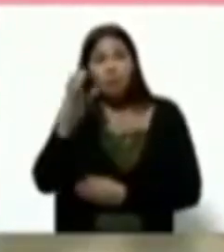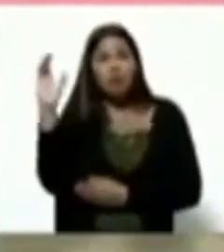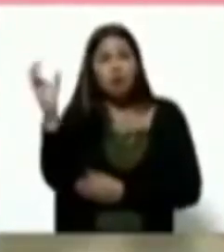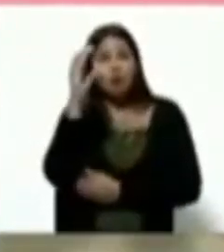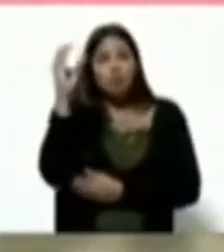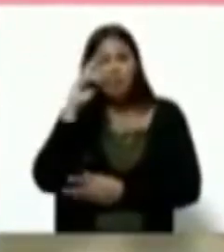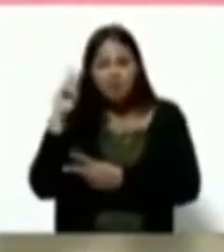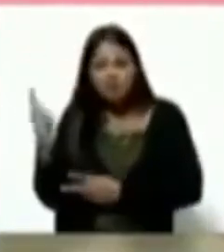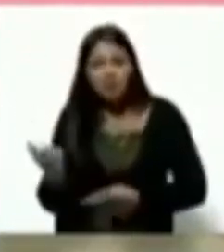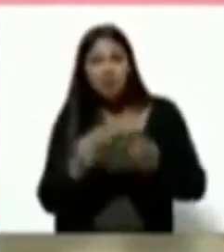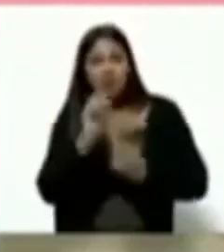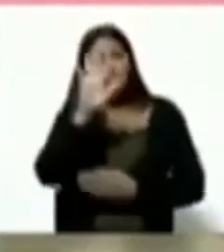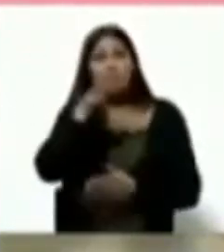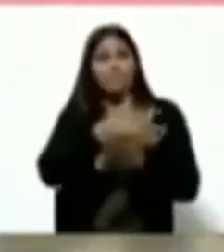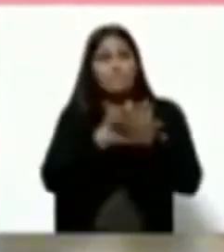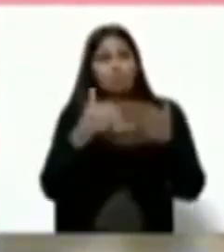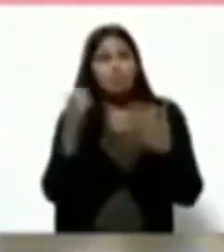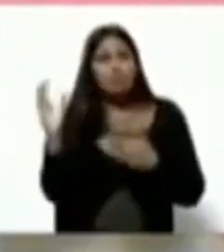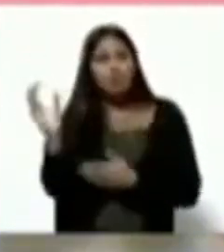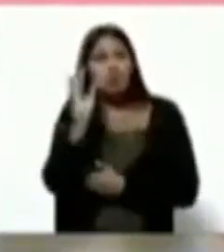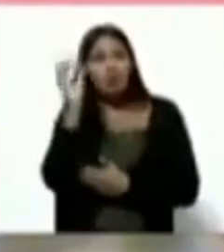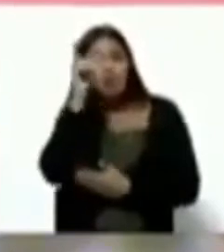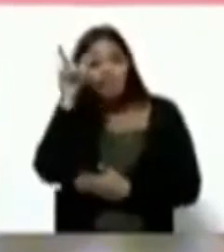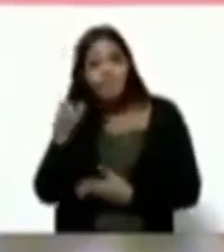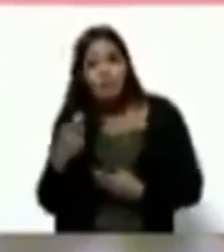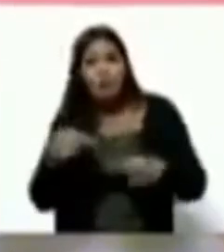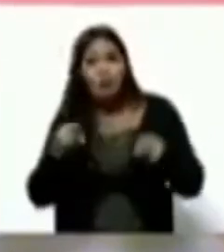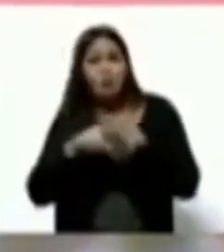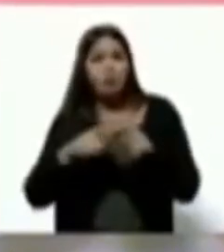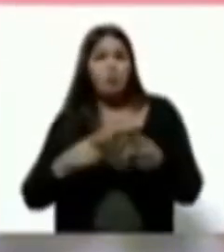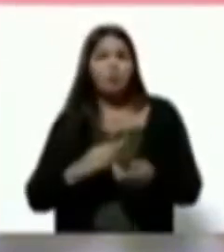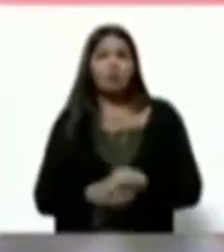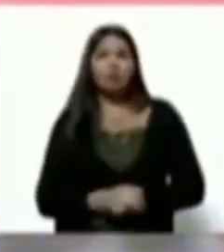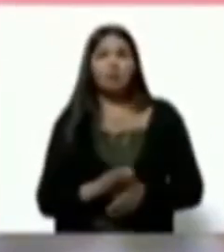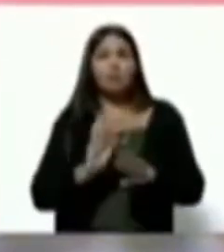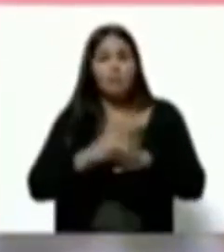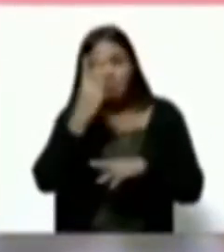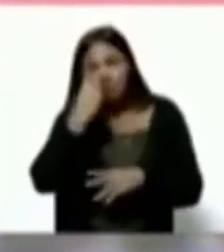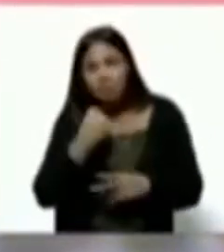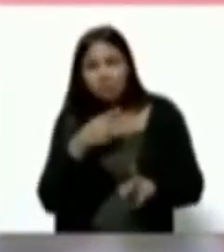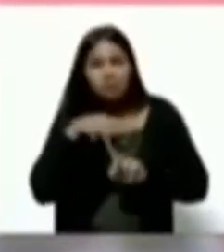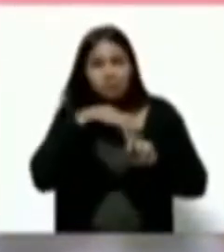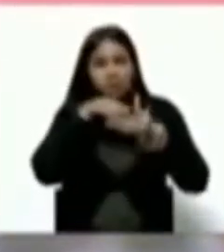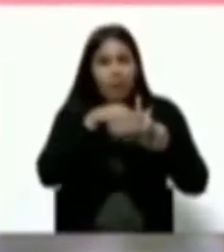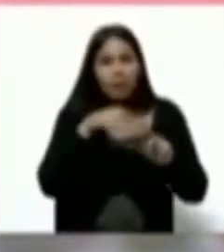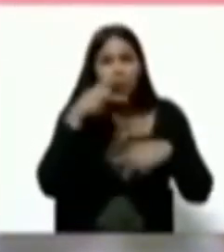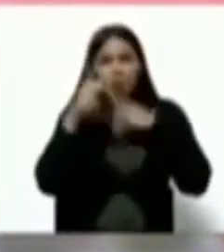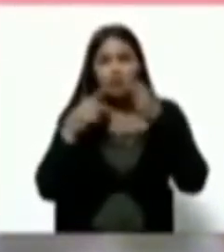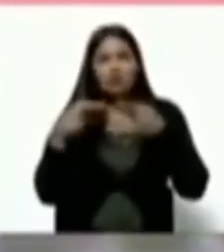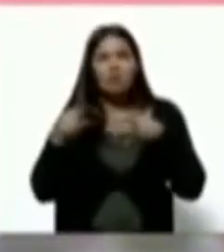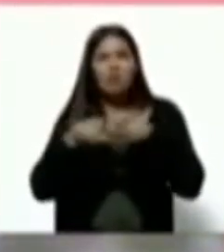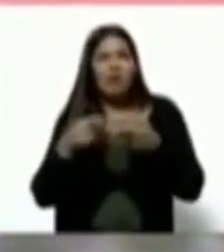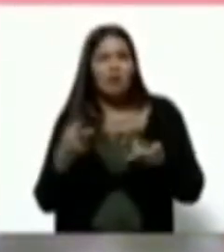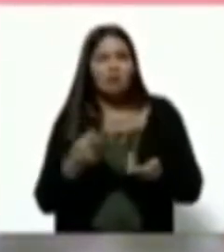millones, 5 millones de colombianos por pobreza, por persecución política.